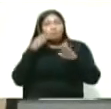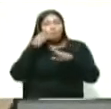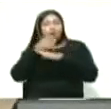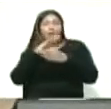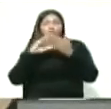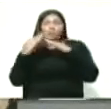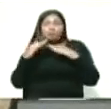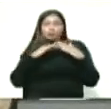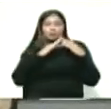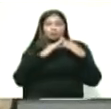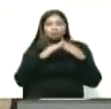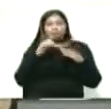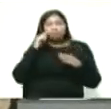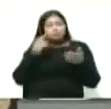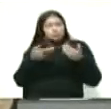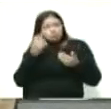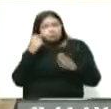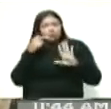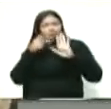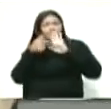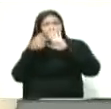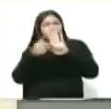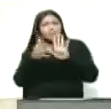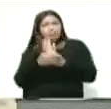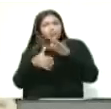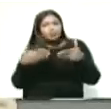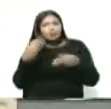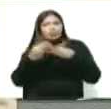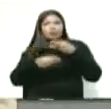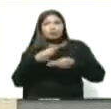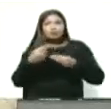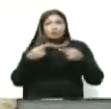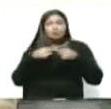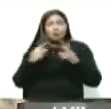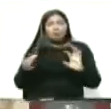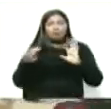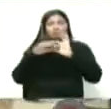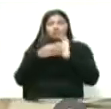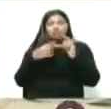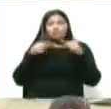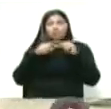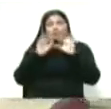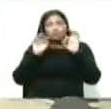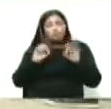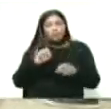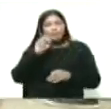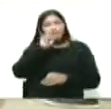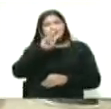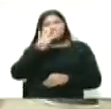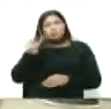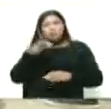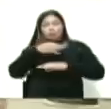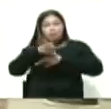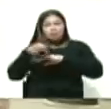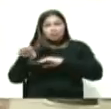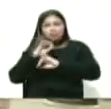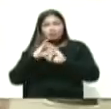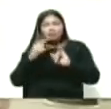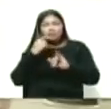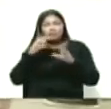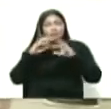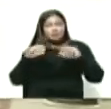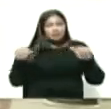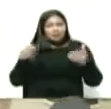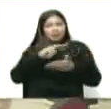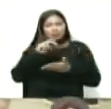tu comunidad. Importante resaltar que se está realizando simultáneamente en 29 municipios ya del